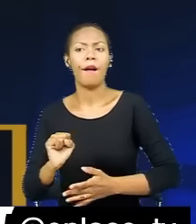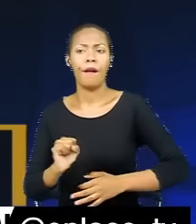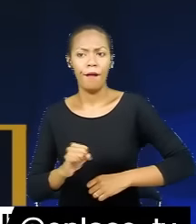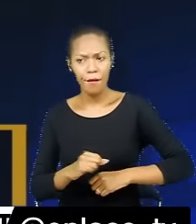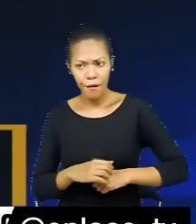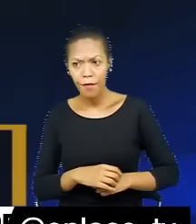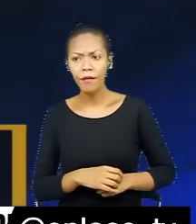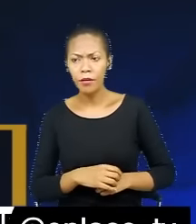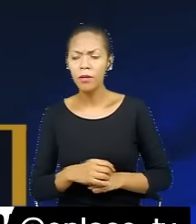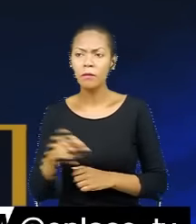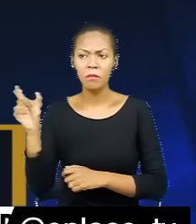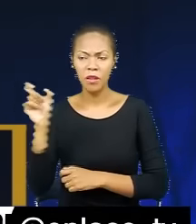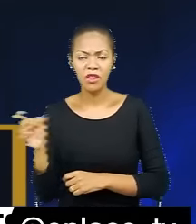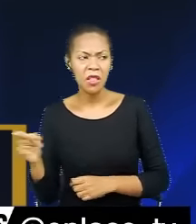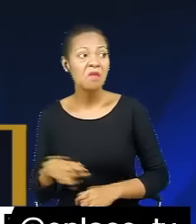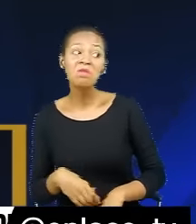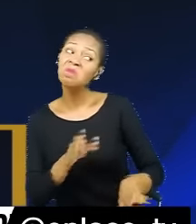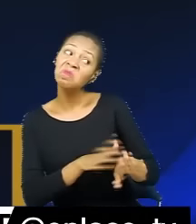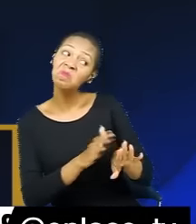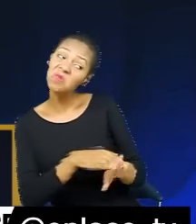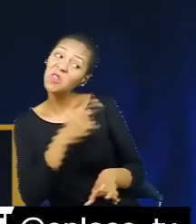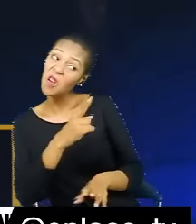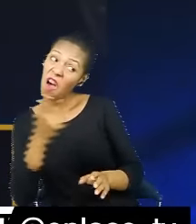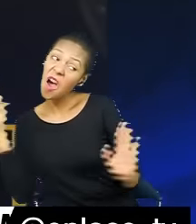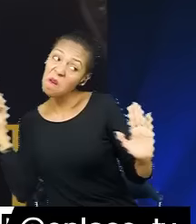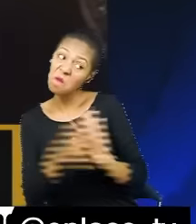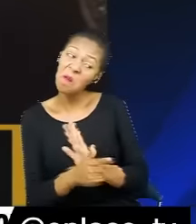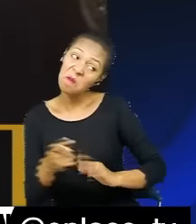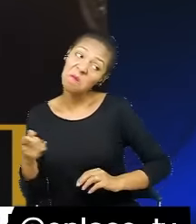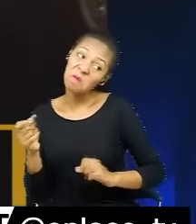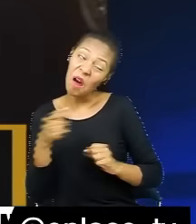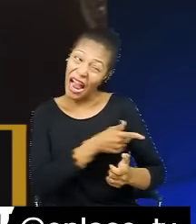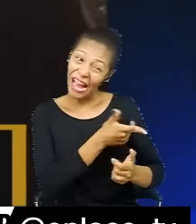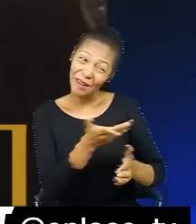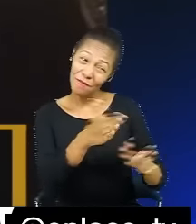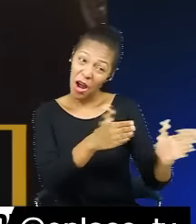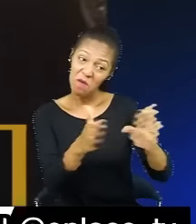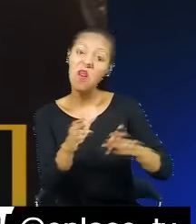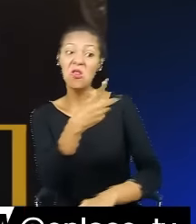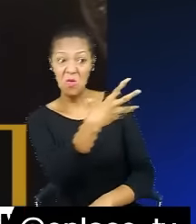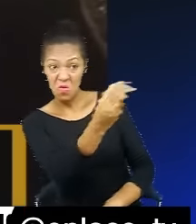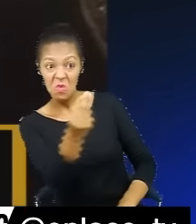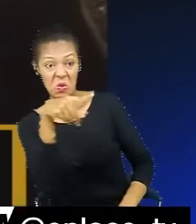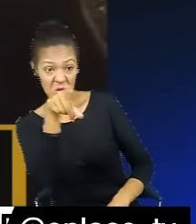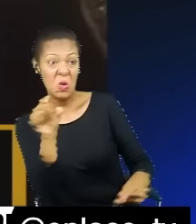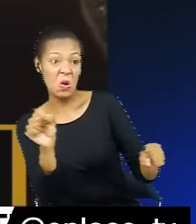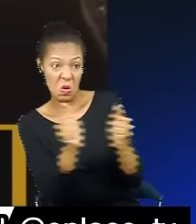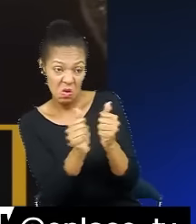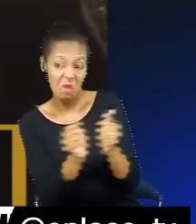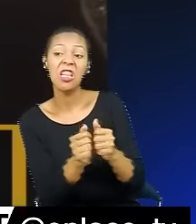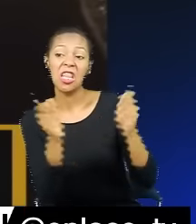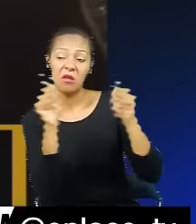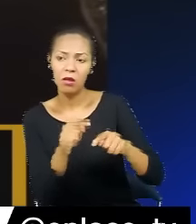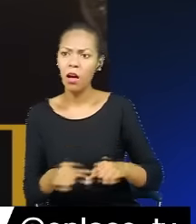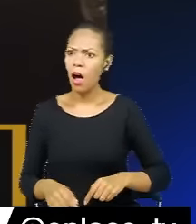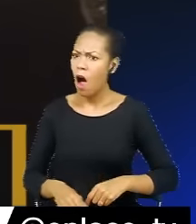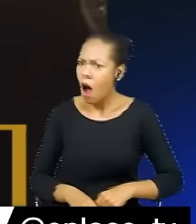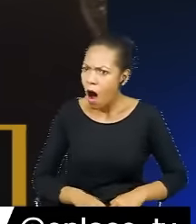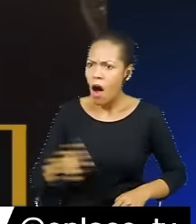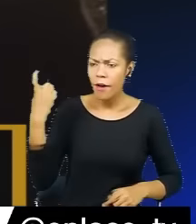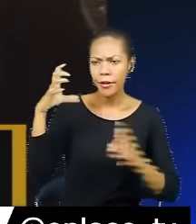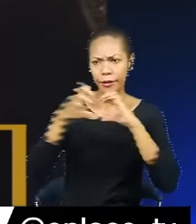donde desconocidos le advertían que iban a acabar con su vida y la de algunos de sus compañeros dirigentes. Anoche, la Unión Sindical Obrera Uso